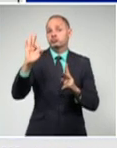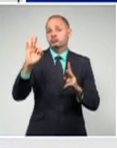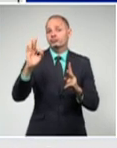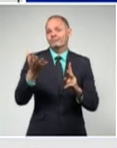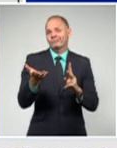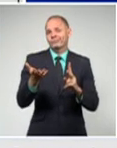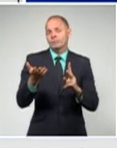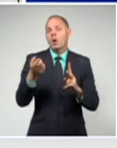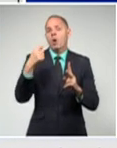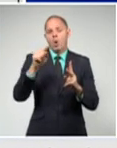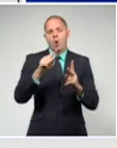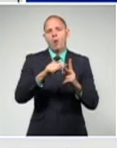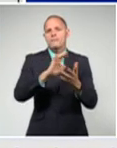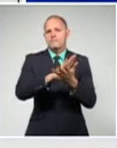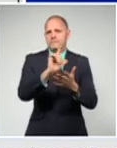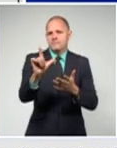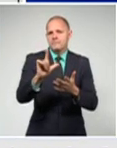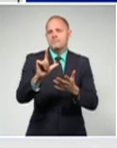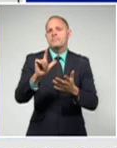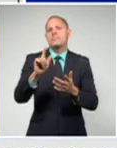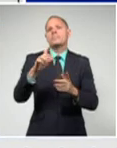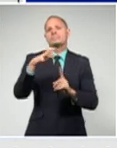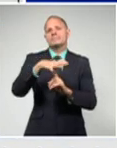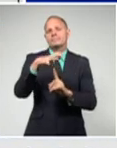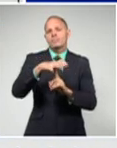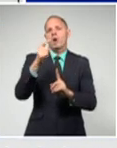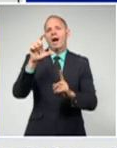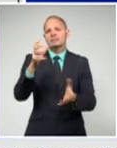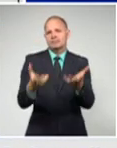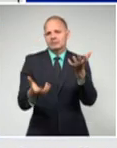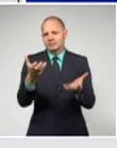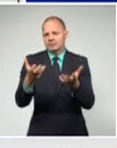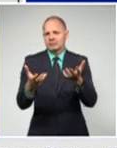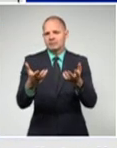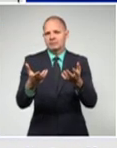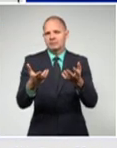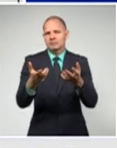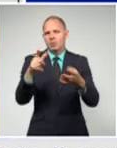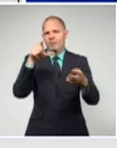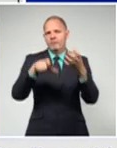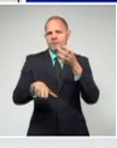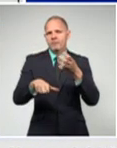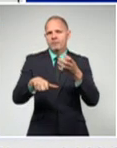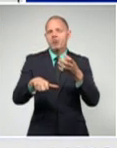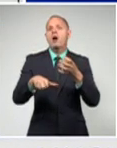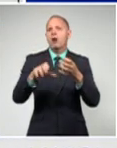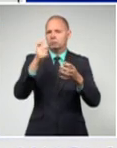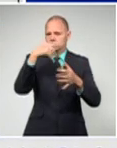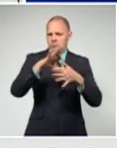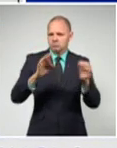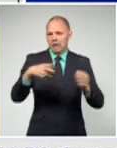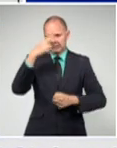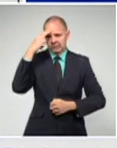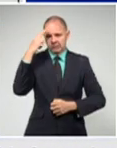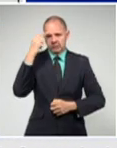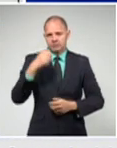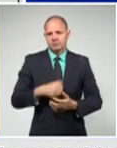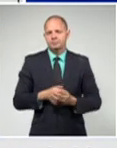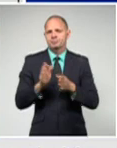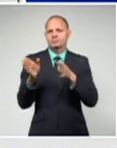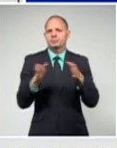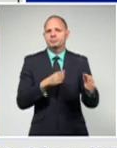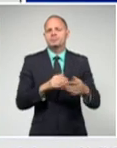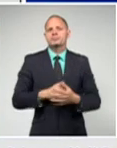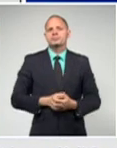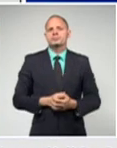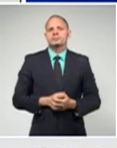San Cristóbal, Candelaria, y el municipio Artemisa y San Antonio de los Baños. Y finalmente,